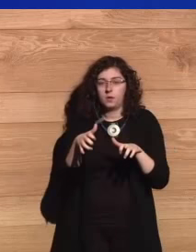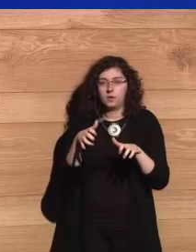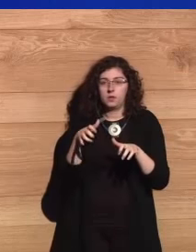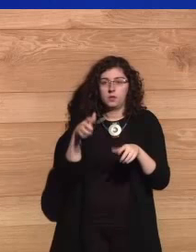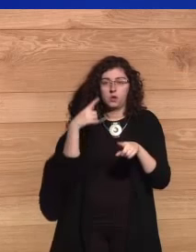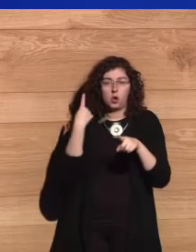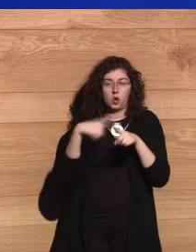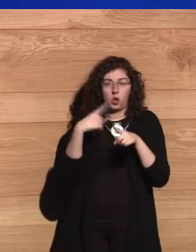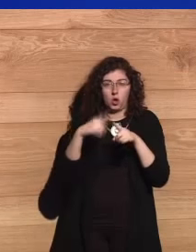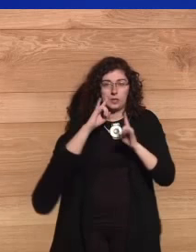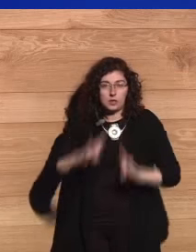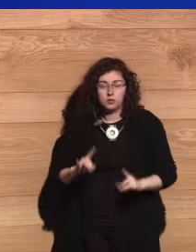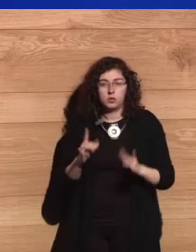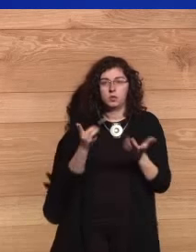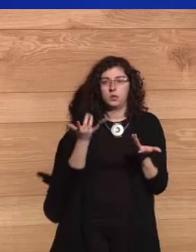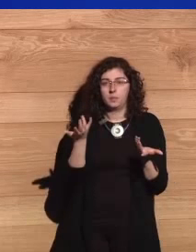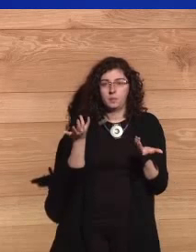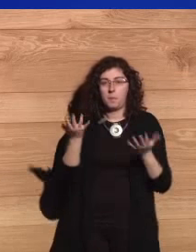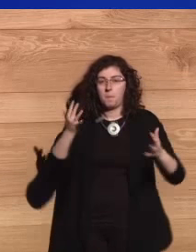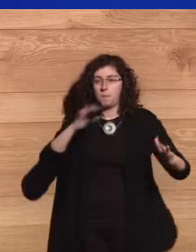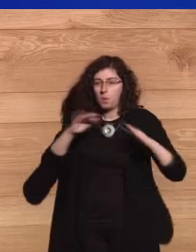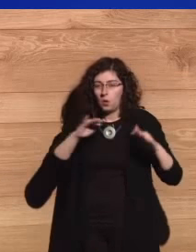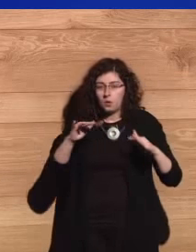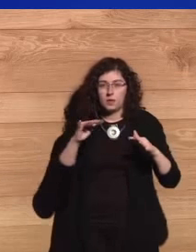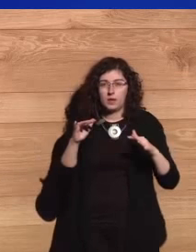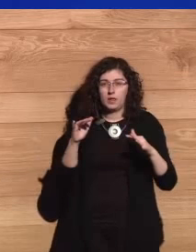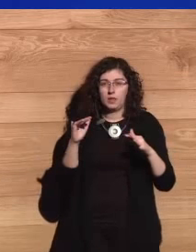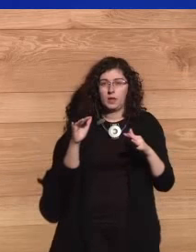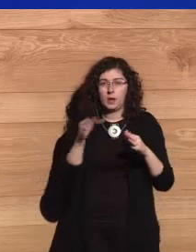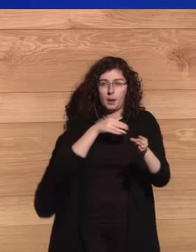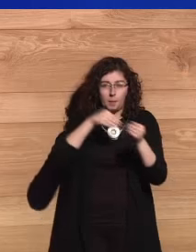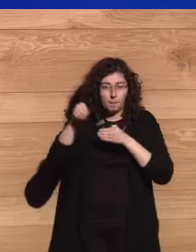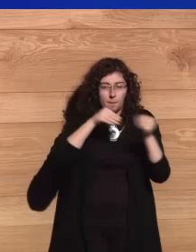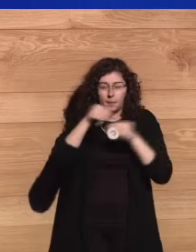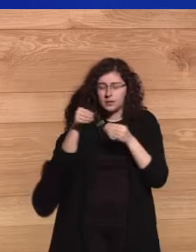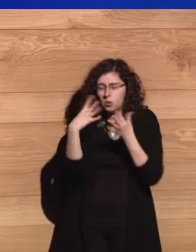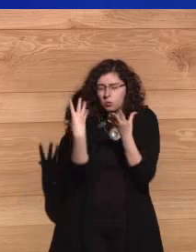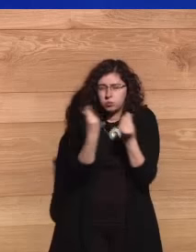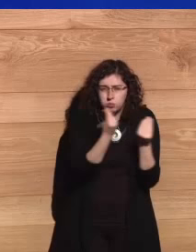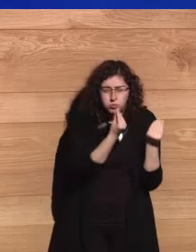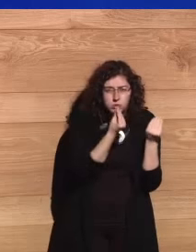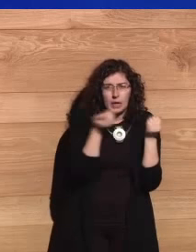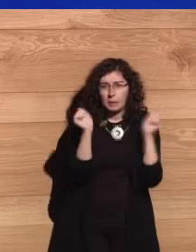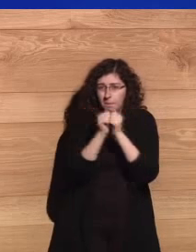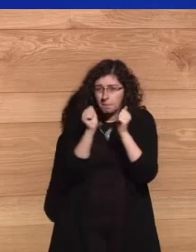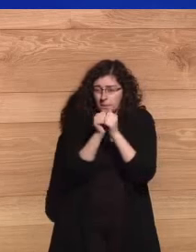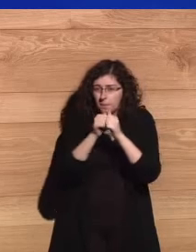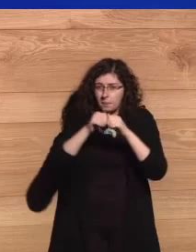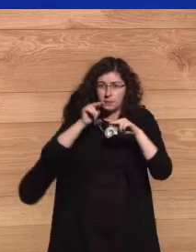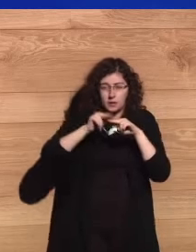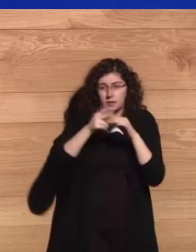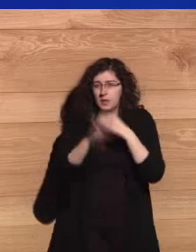equipos electrónicos, movilizan enormes cantidades de materiales y de minerales para realizar